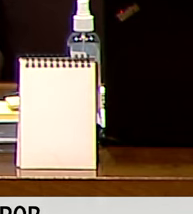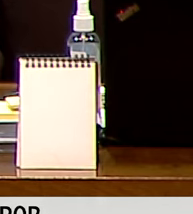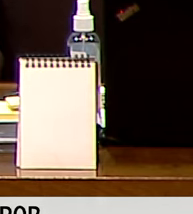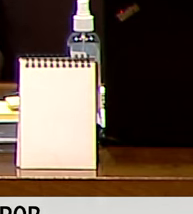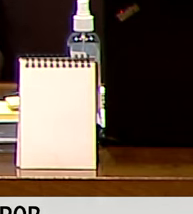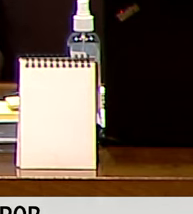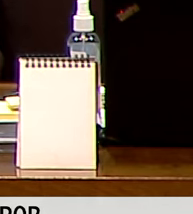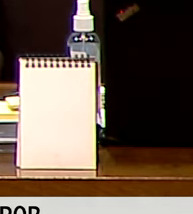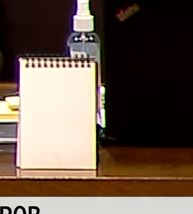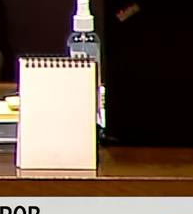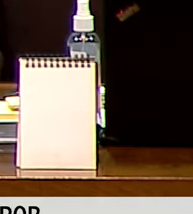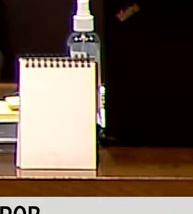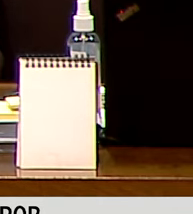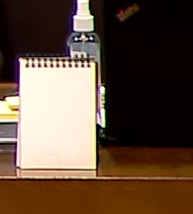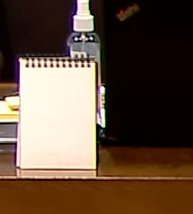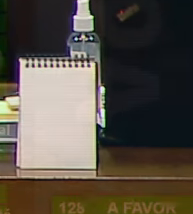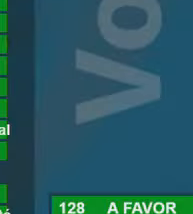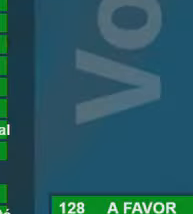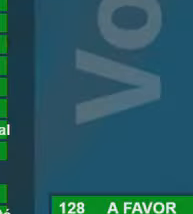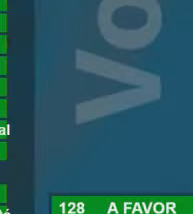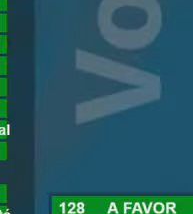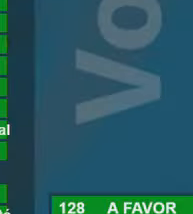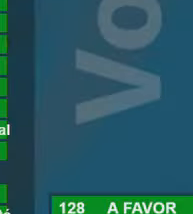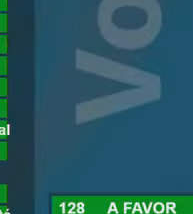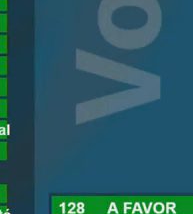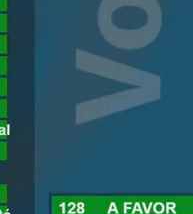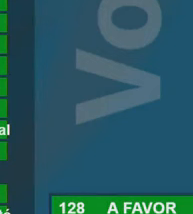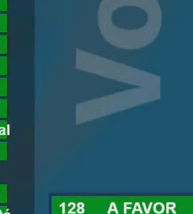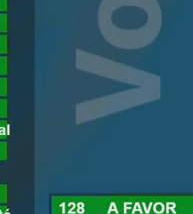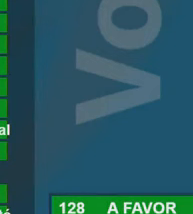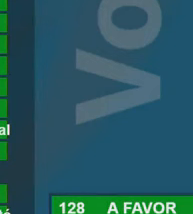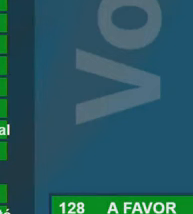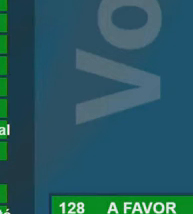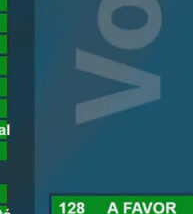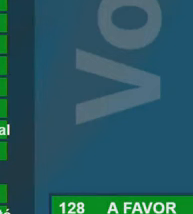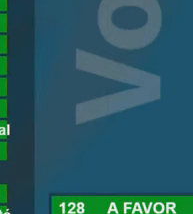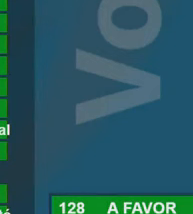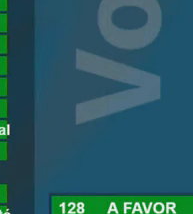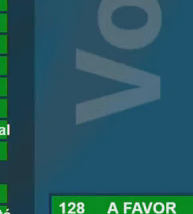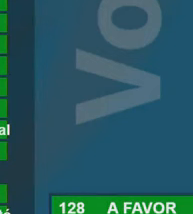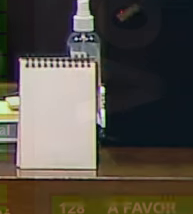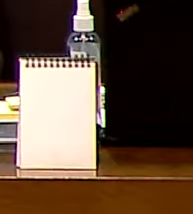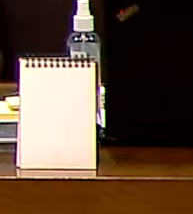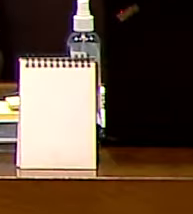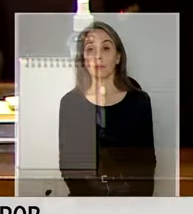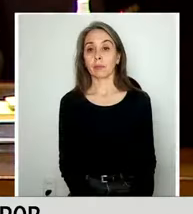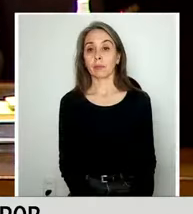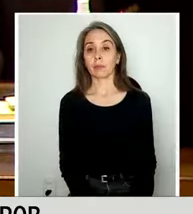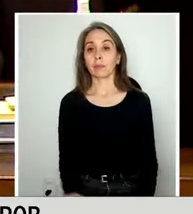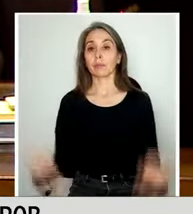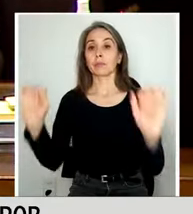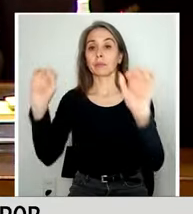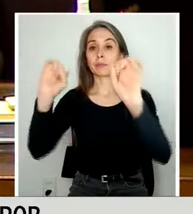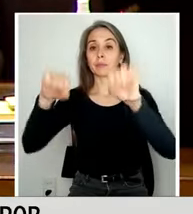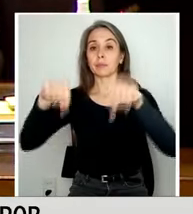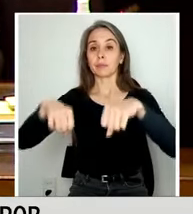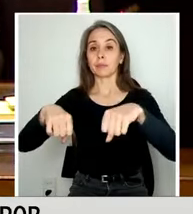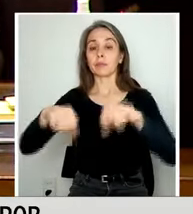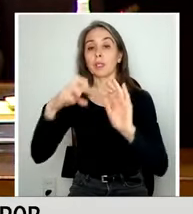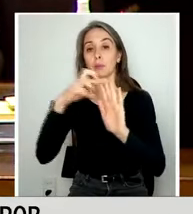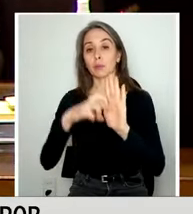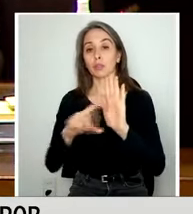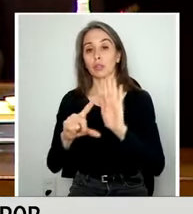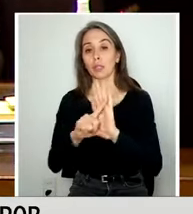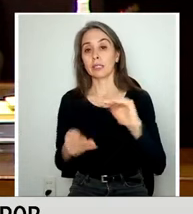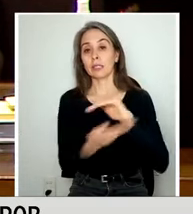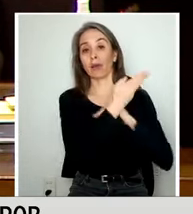resultado de la votación por la afirmativa 128 votos aprobado se despacha el proyecto a ley